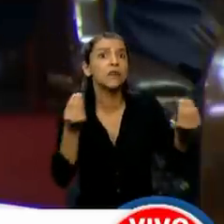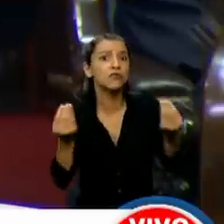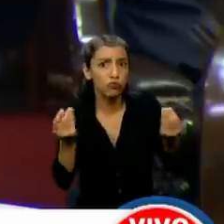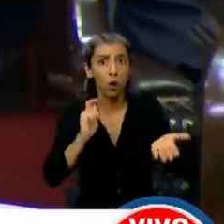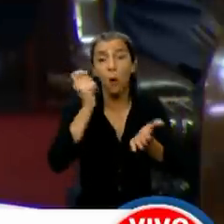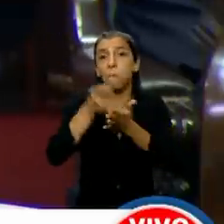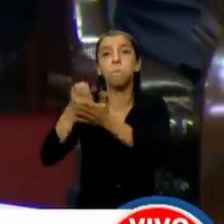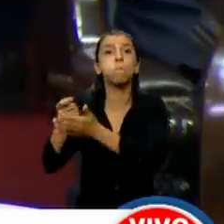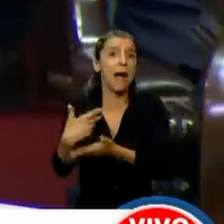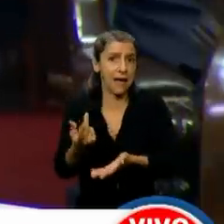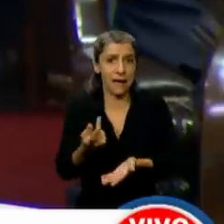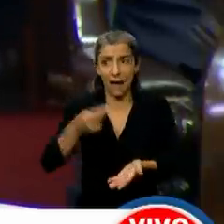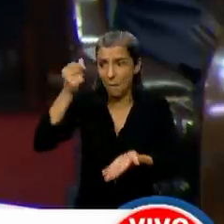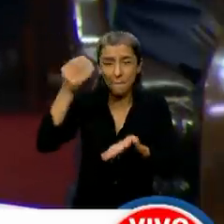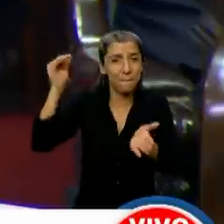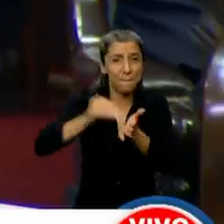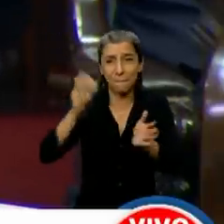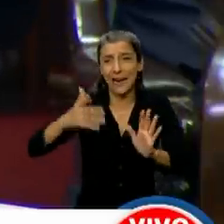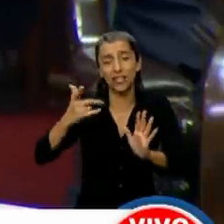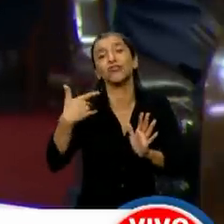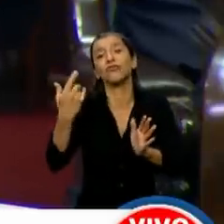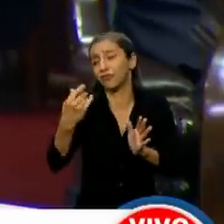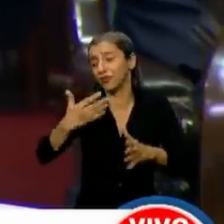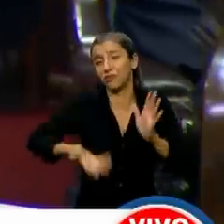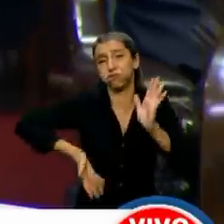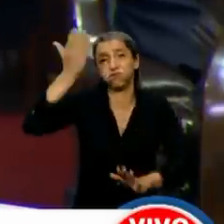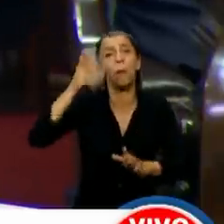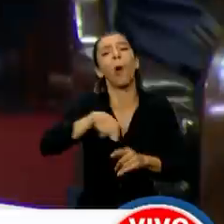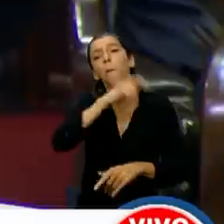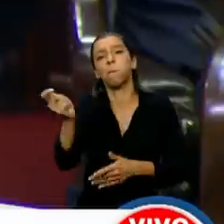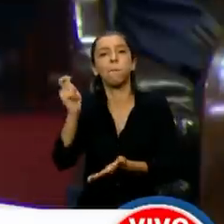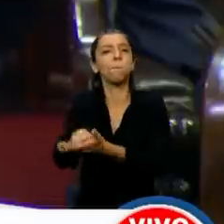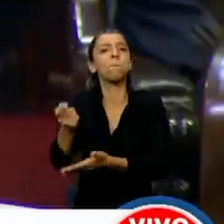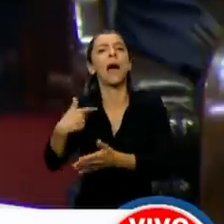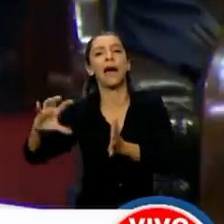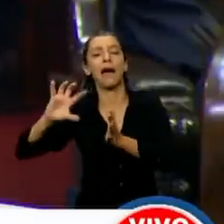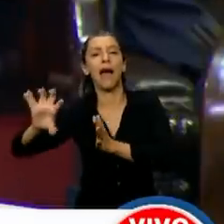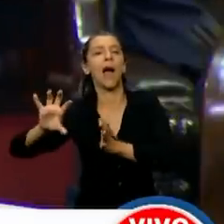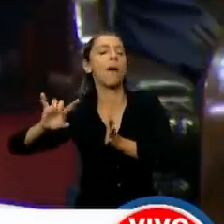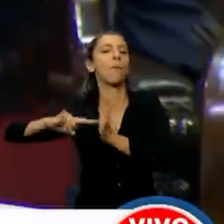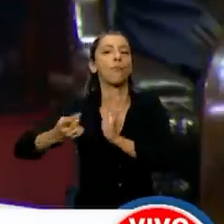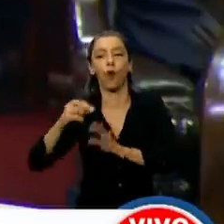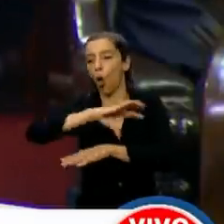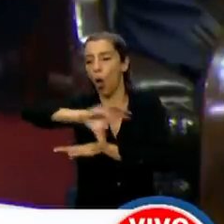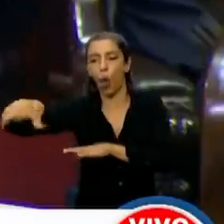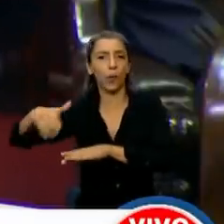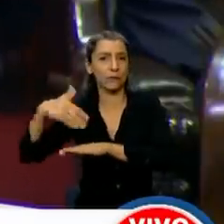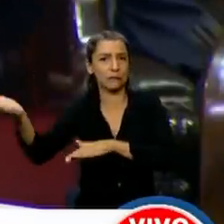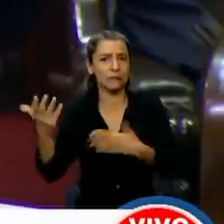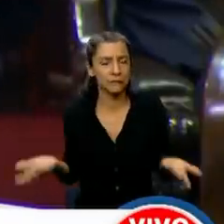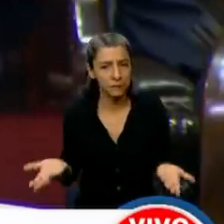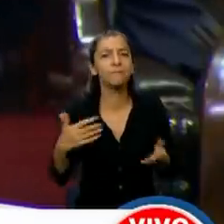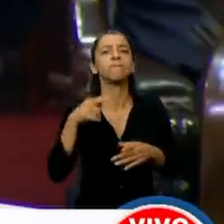sigue pagando las tarifas a el ámbar la otra fórmula mágica que encontraron y metieron entre gallos y medianoches es la segmentación